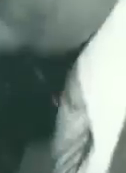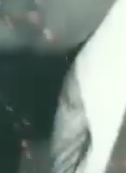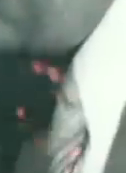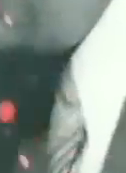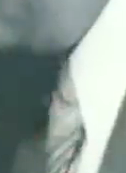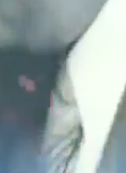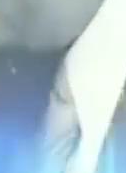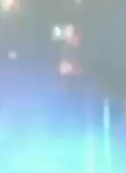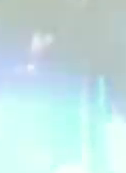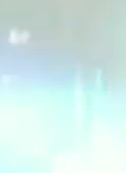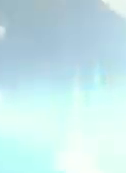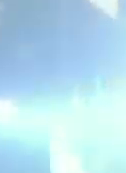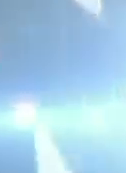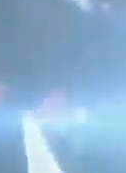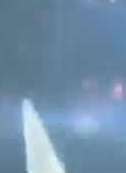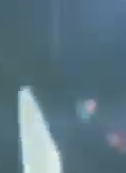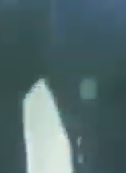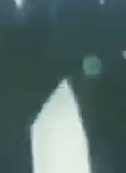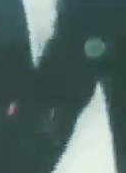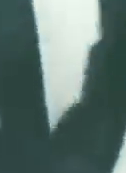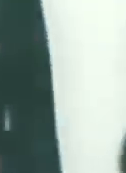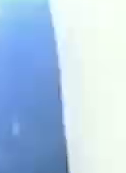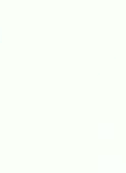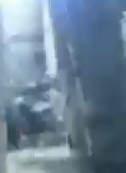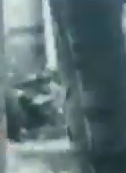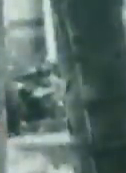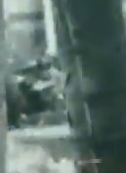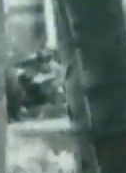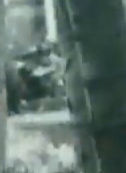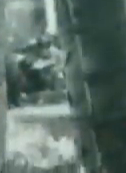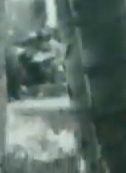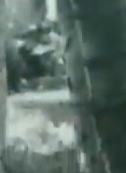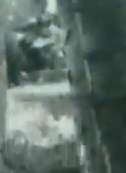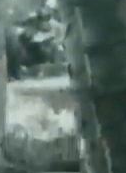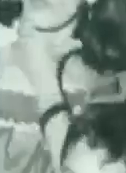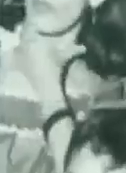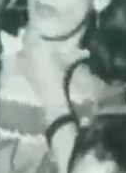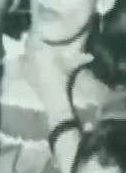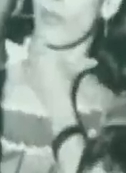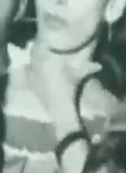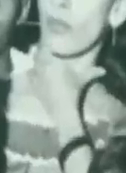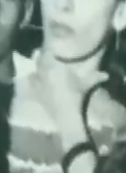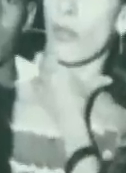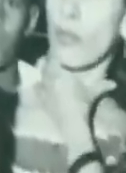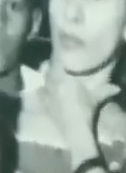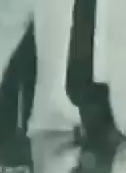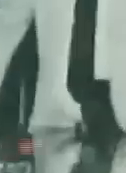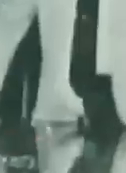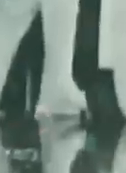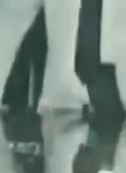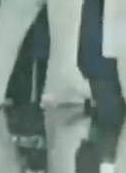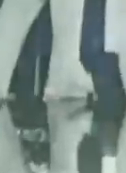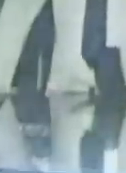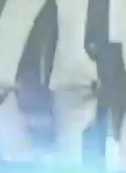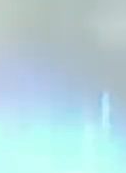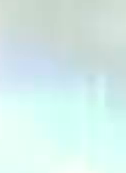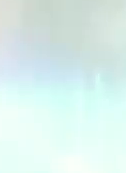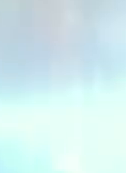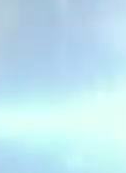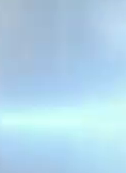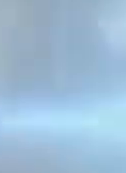se torturaba y había una supuesta democracia lo mataron gran pensador fundador de la junta patriótica